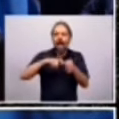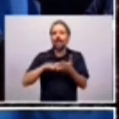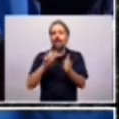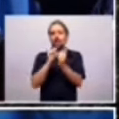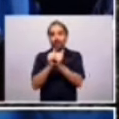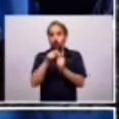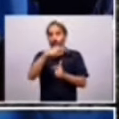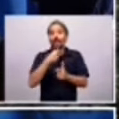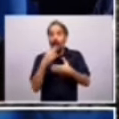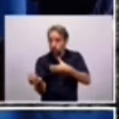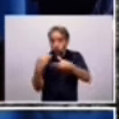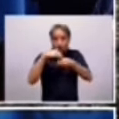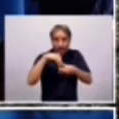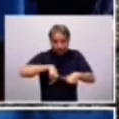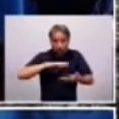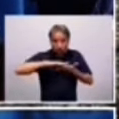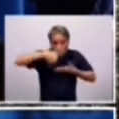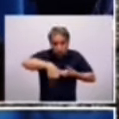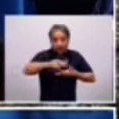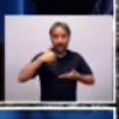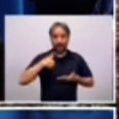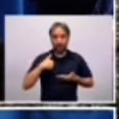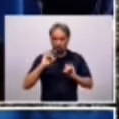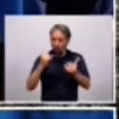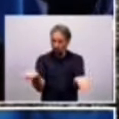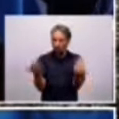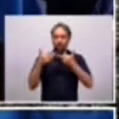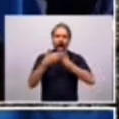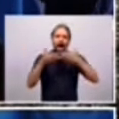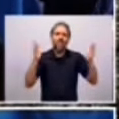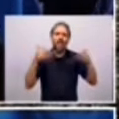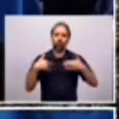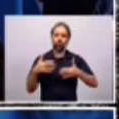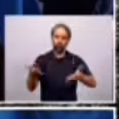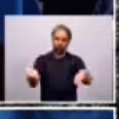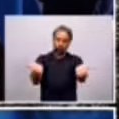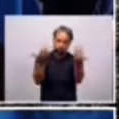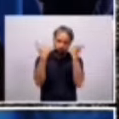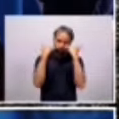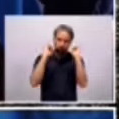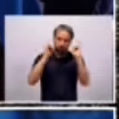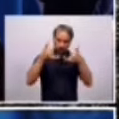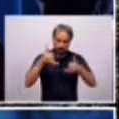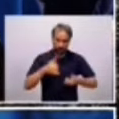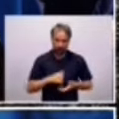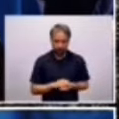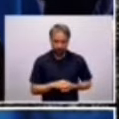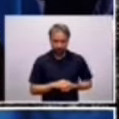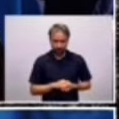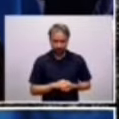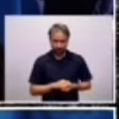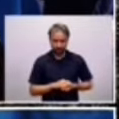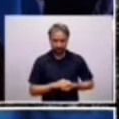con esa columna vertebral, se viene a destruir todo eso y a decir, bueno, nos empezamos a regir de ahora con la ley de la selva, que en definitiva es lo más parecido a lo que